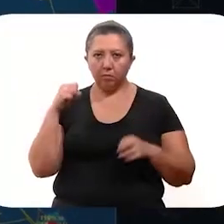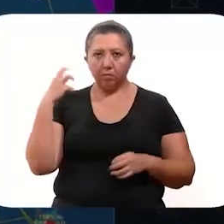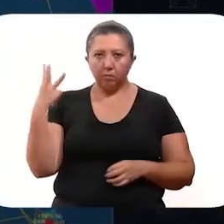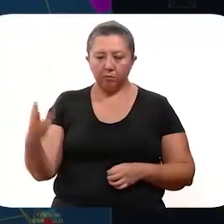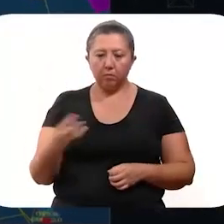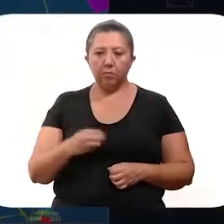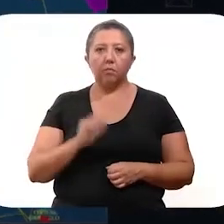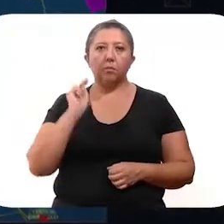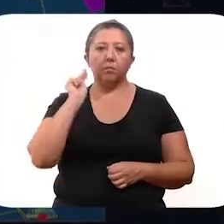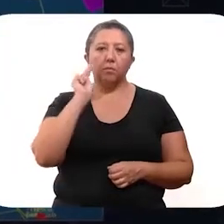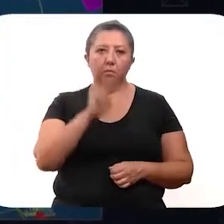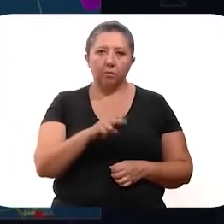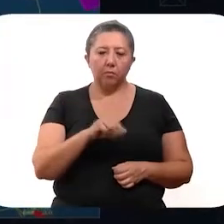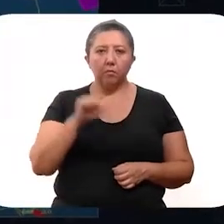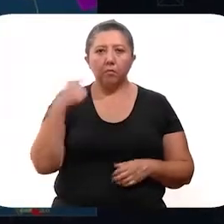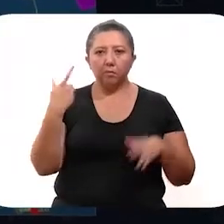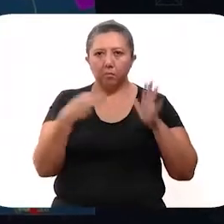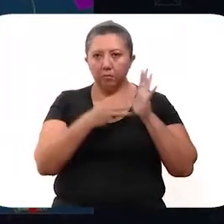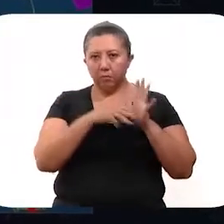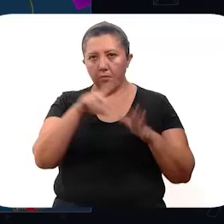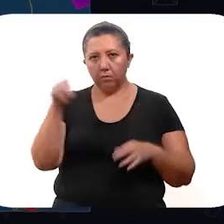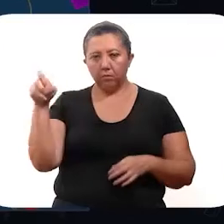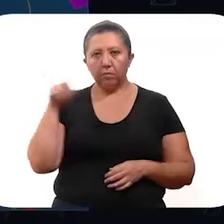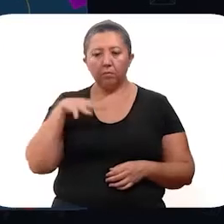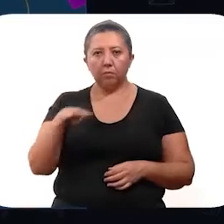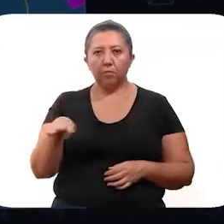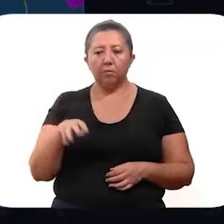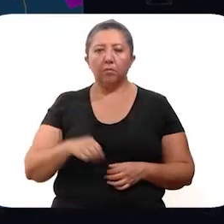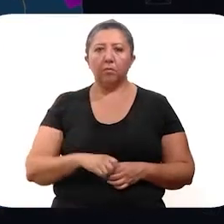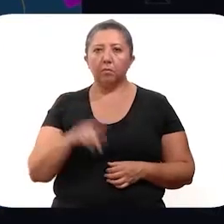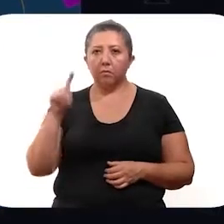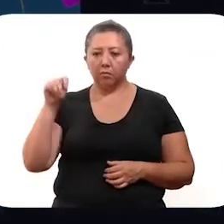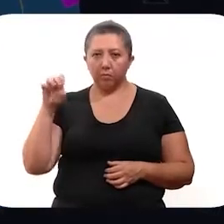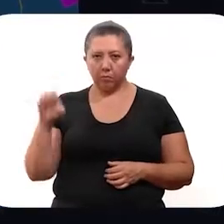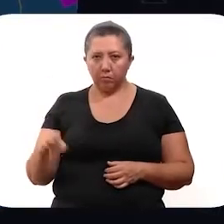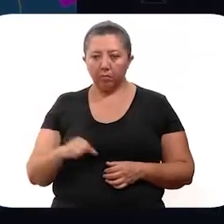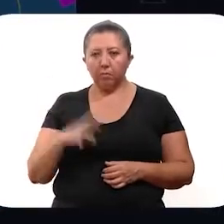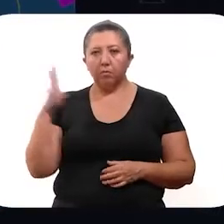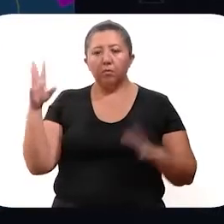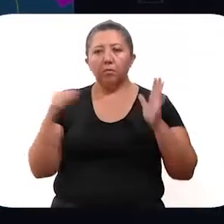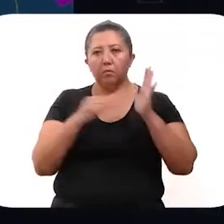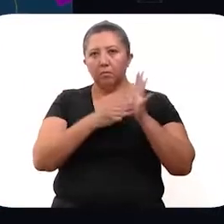12.863 en la zona norte, 12.119 en la zona oriente,